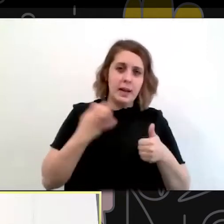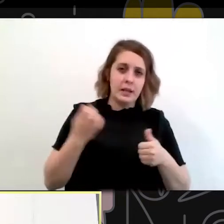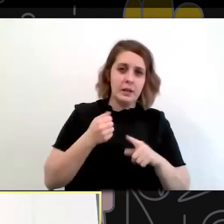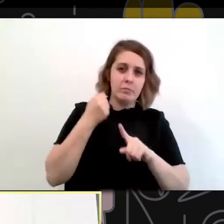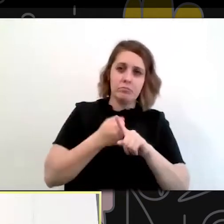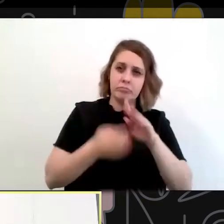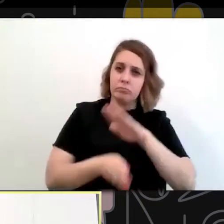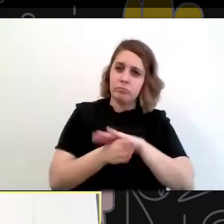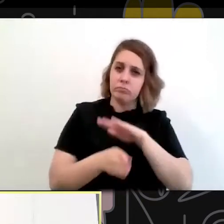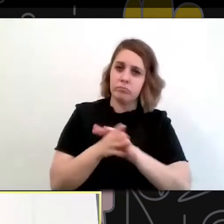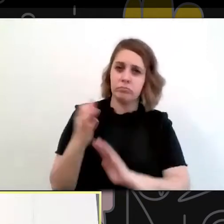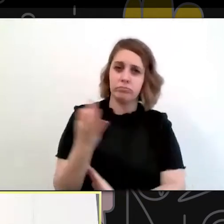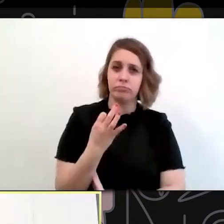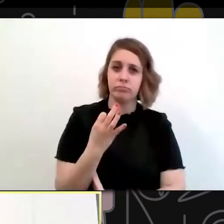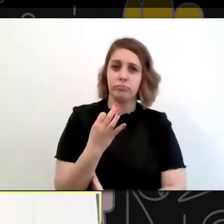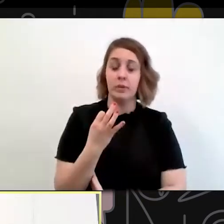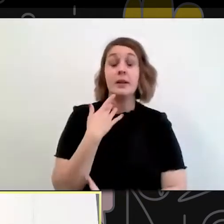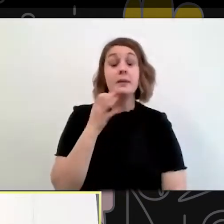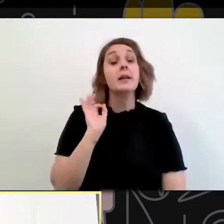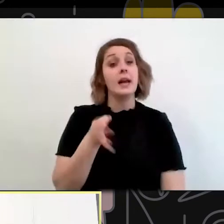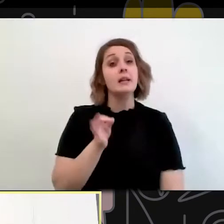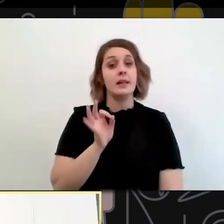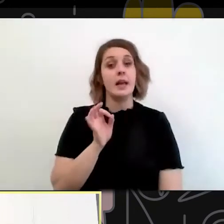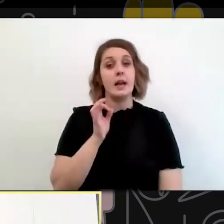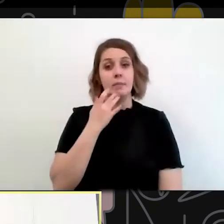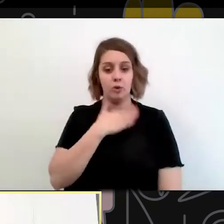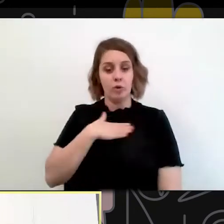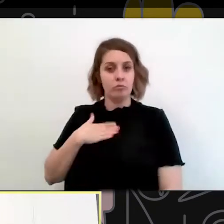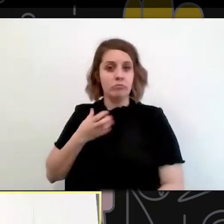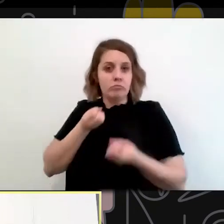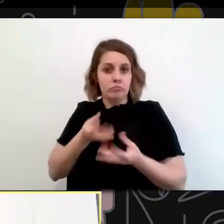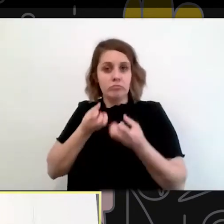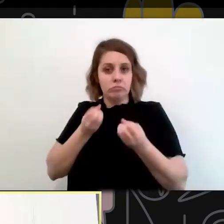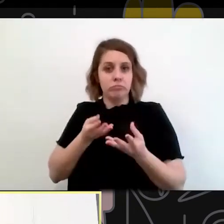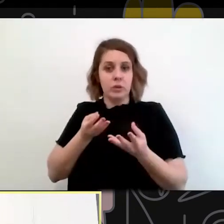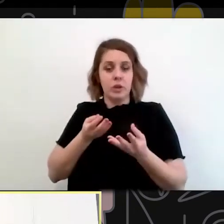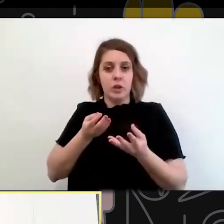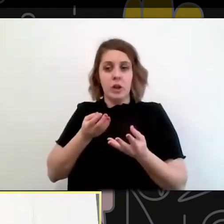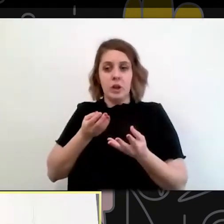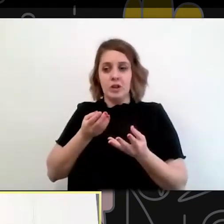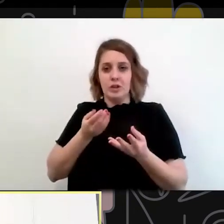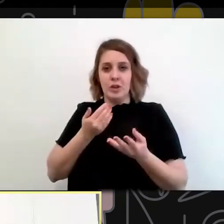la verdad que también es cierto que lo que estoy diciendo me baso en datos que